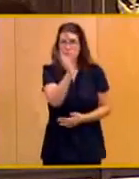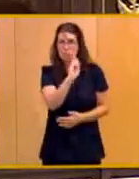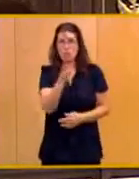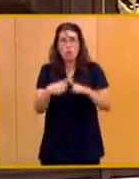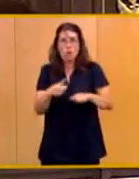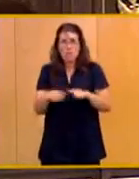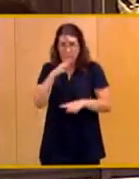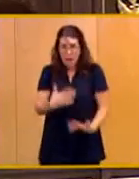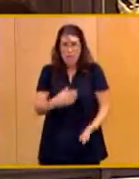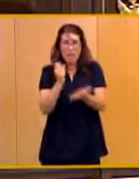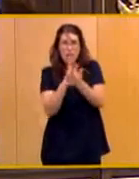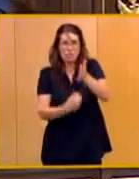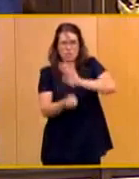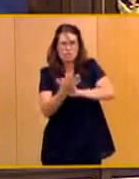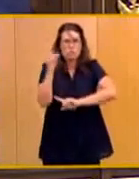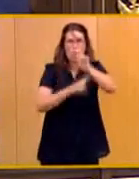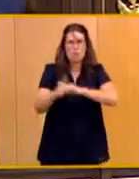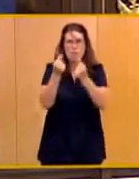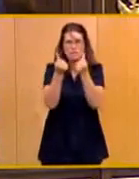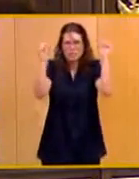recetas del 96.